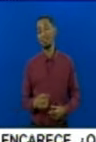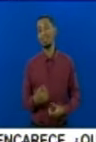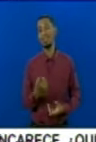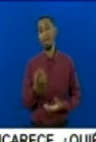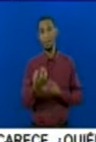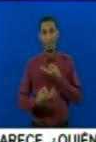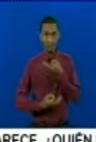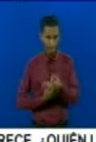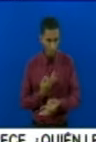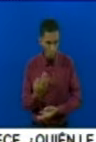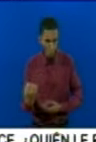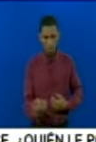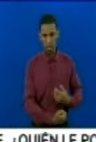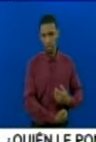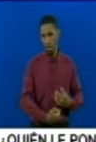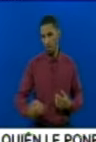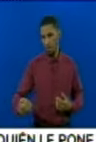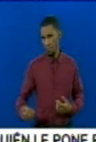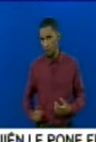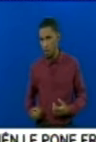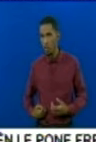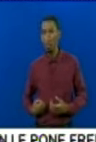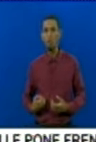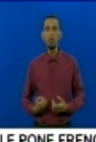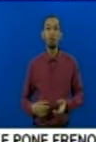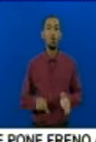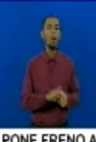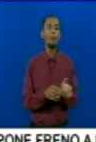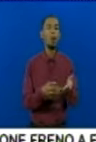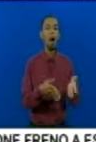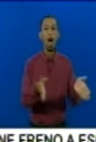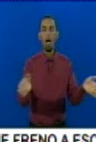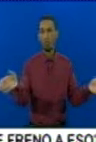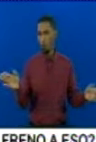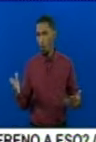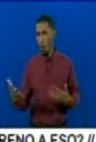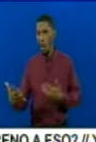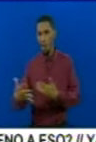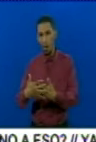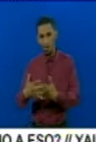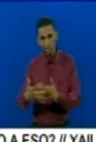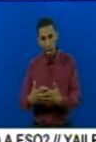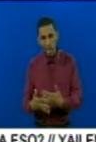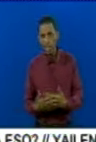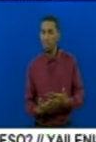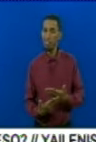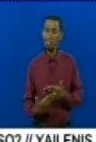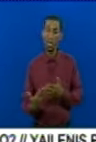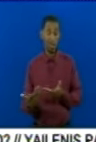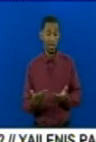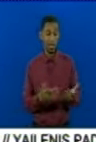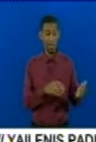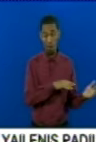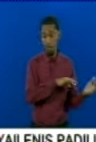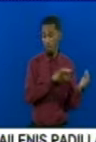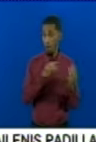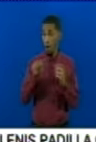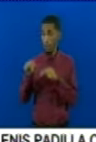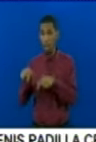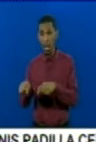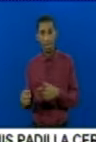y de la convocatoria y cómo todas las empresas transportistas acudieron a esa convocatoria que se hizo por la